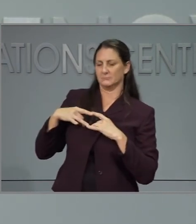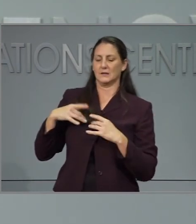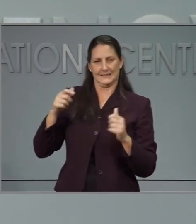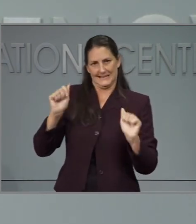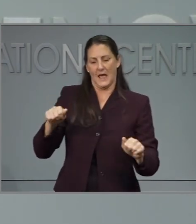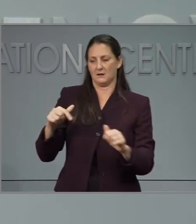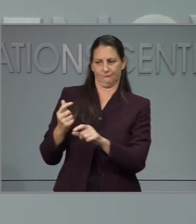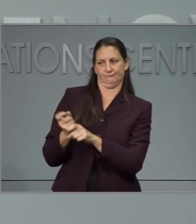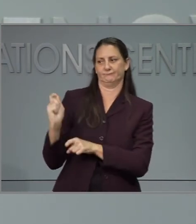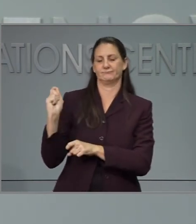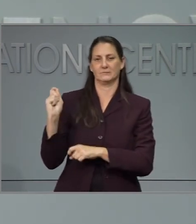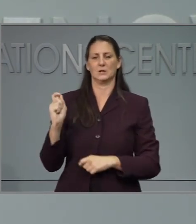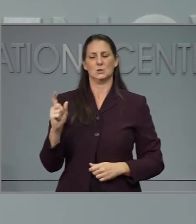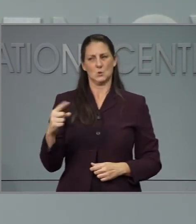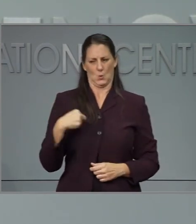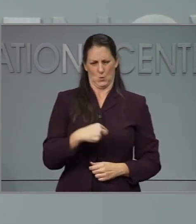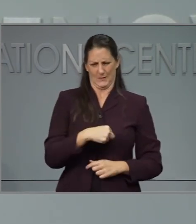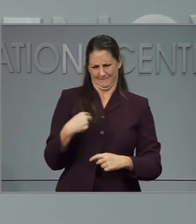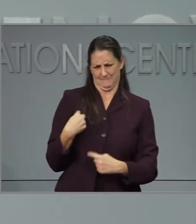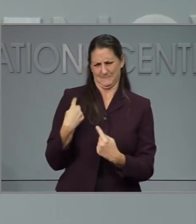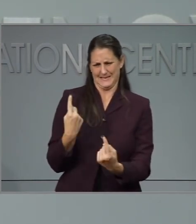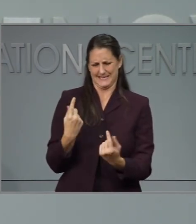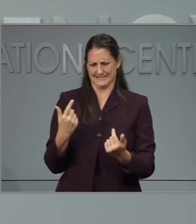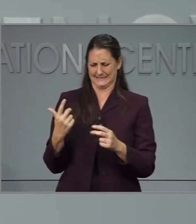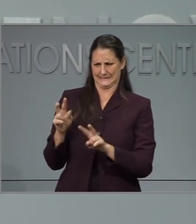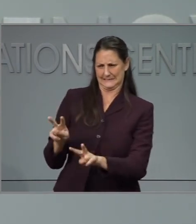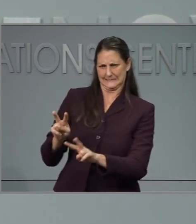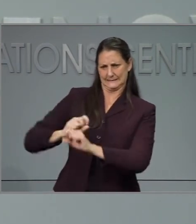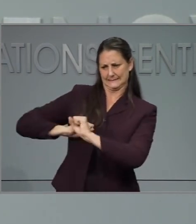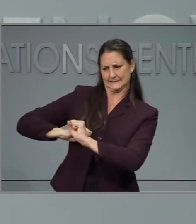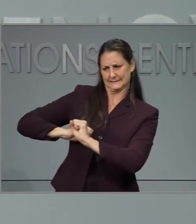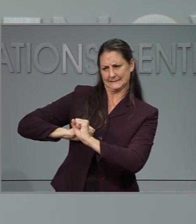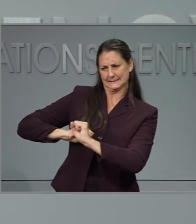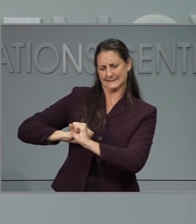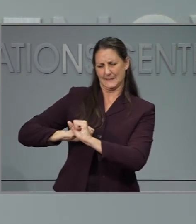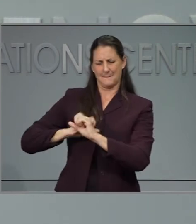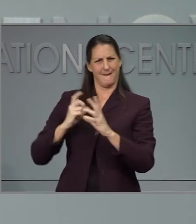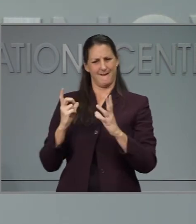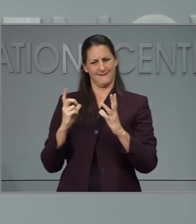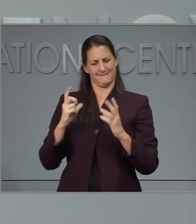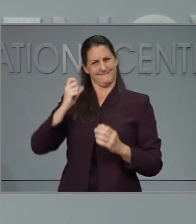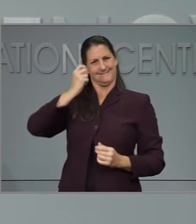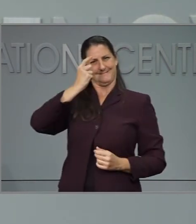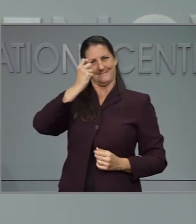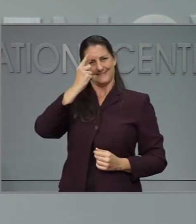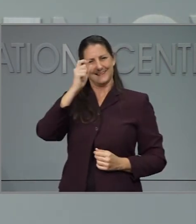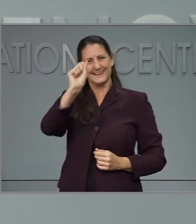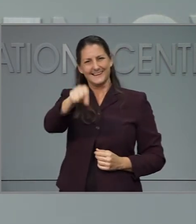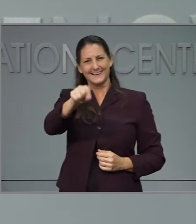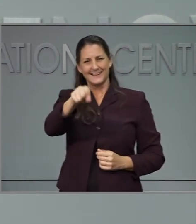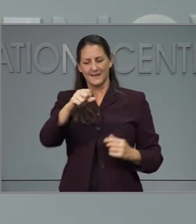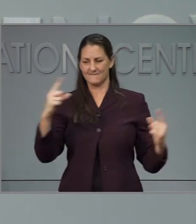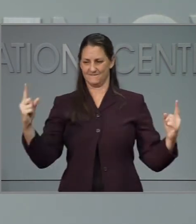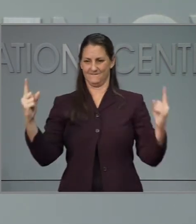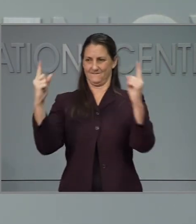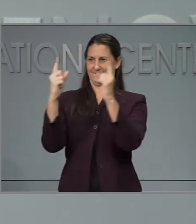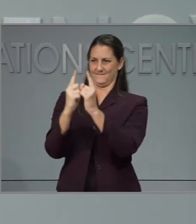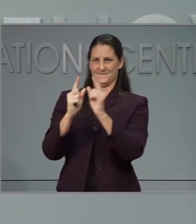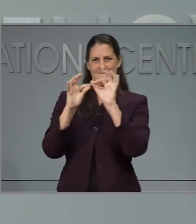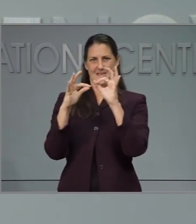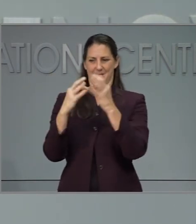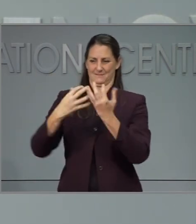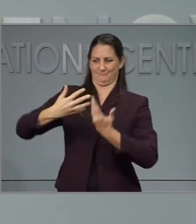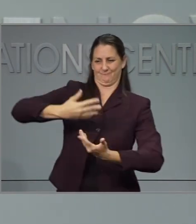más enfermas. Por lo que hemos tratado de equilibrar la manera de proteger a las personas y reconocer que las visitas